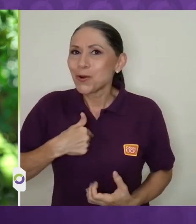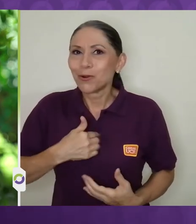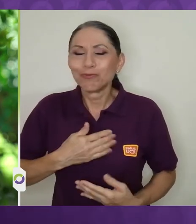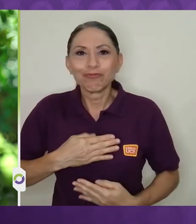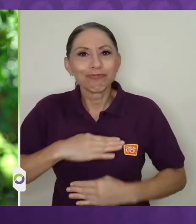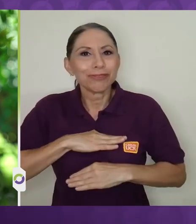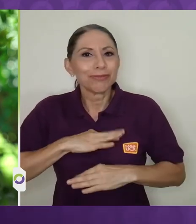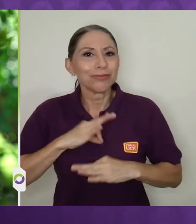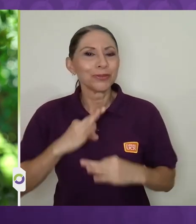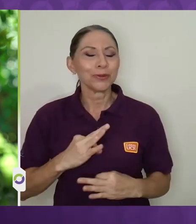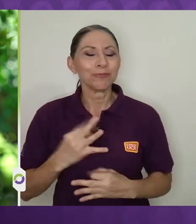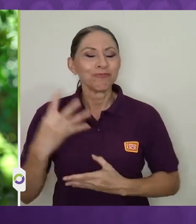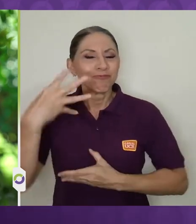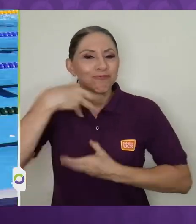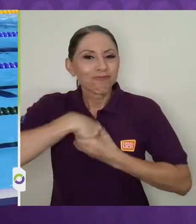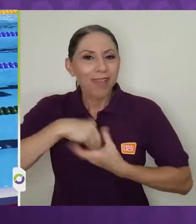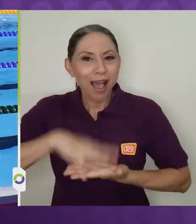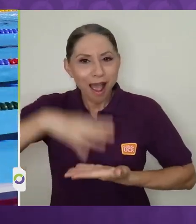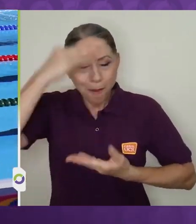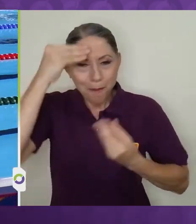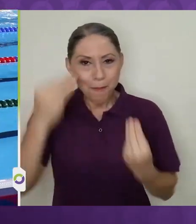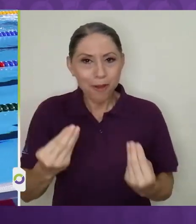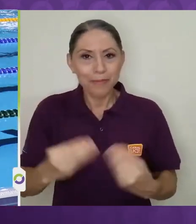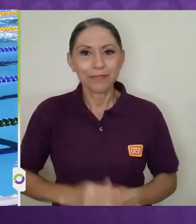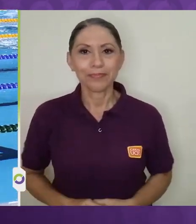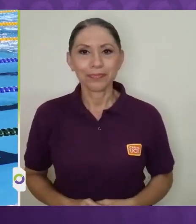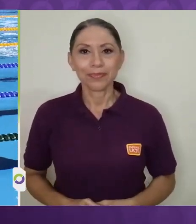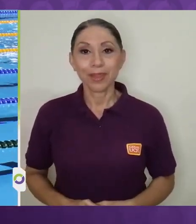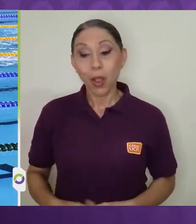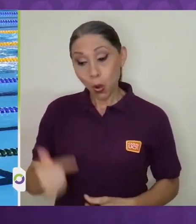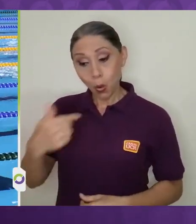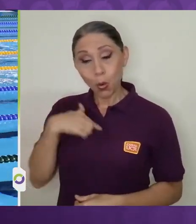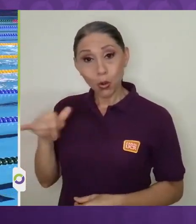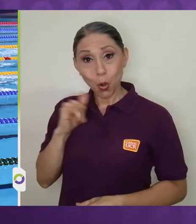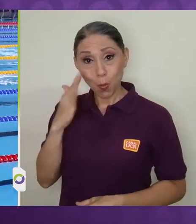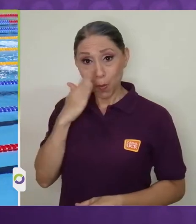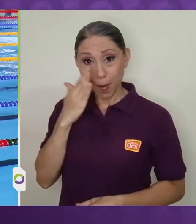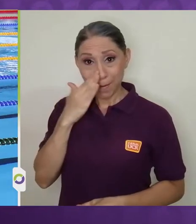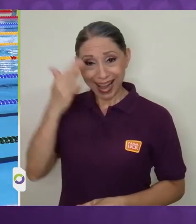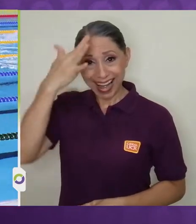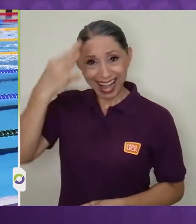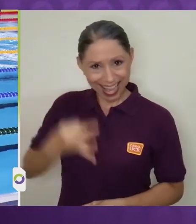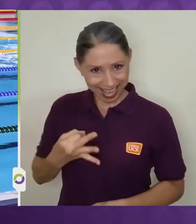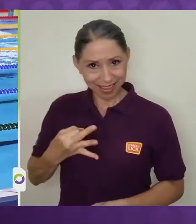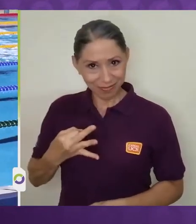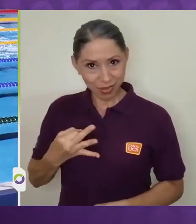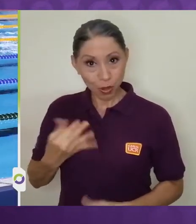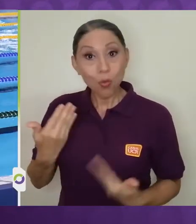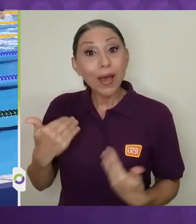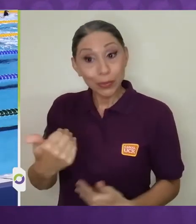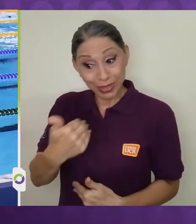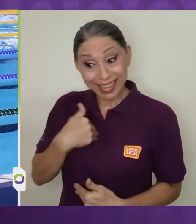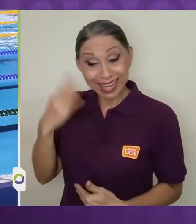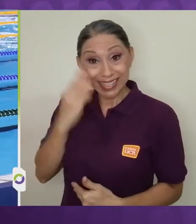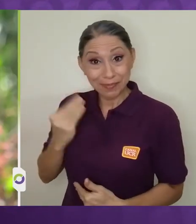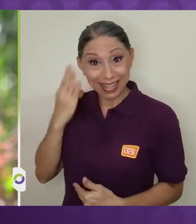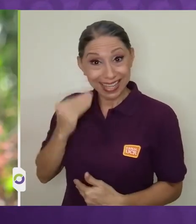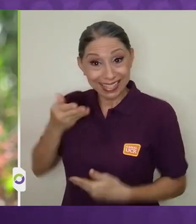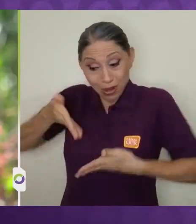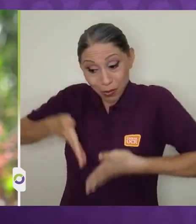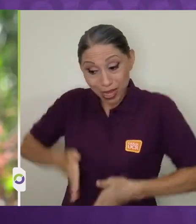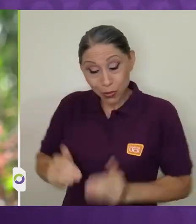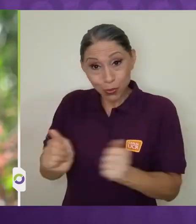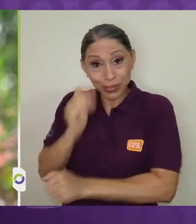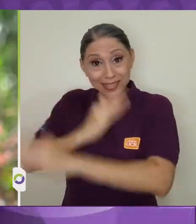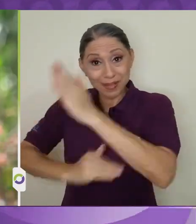llena demasiado, uno aprende demasiado. Que uno como mamá cree, cuando tiene la experiencia de tener un niño con